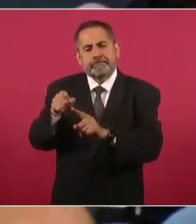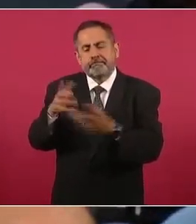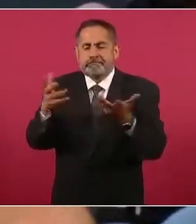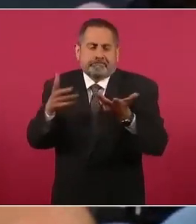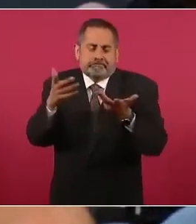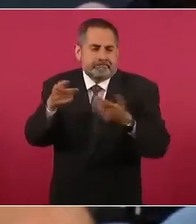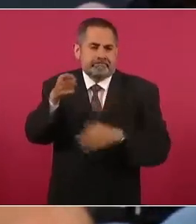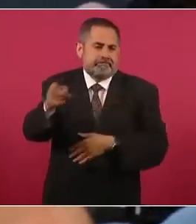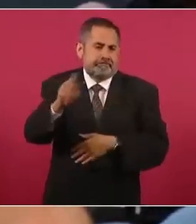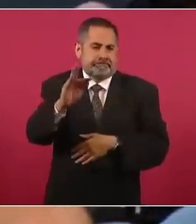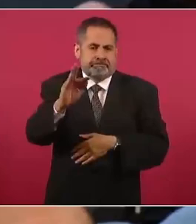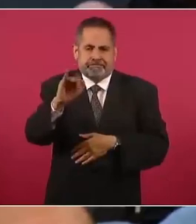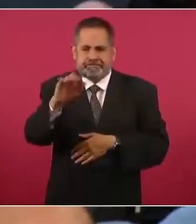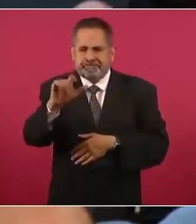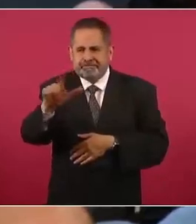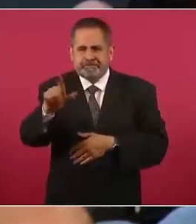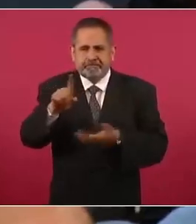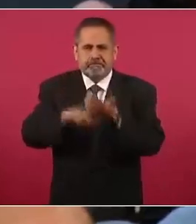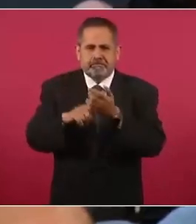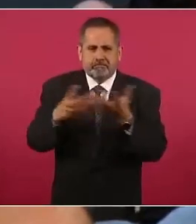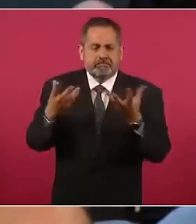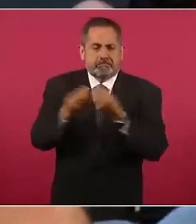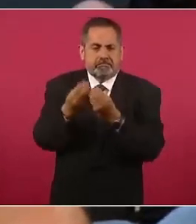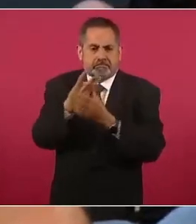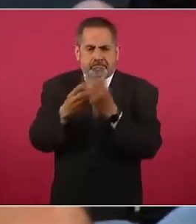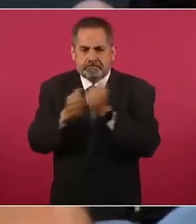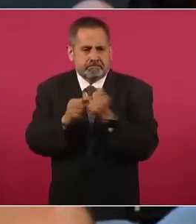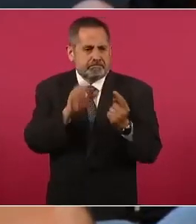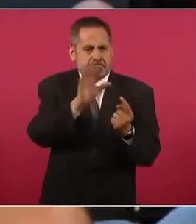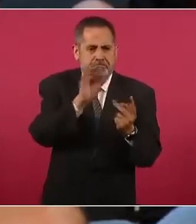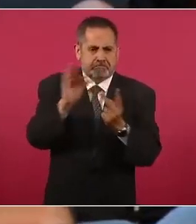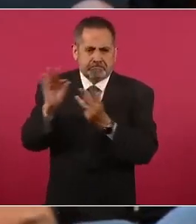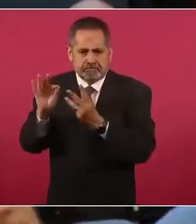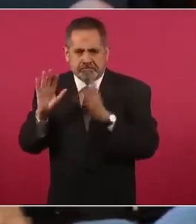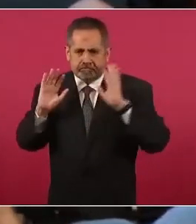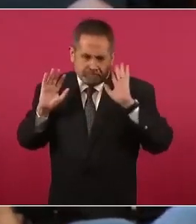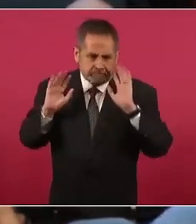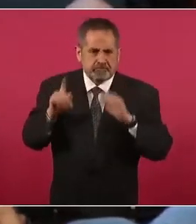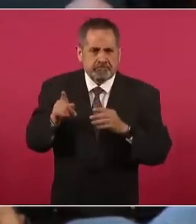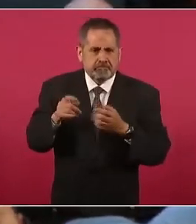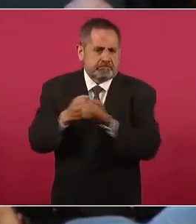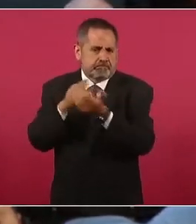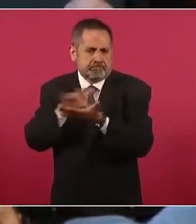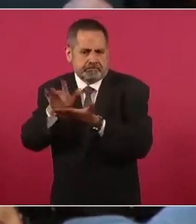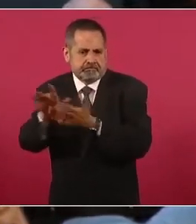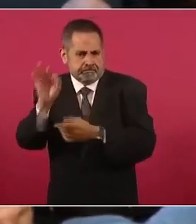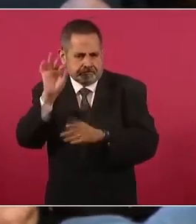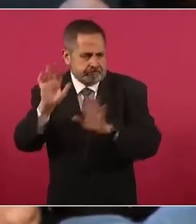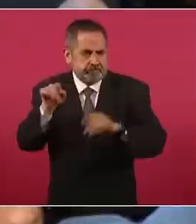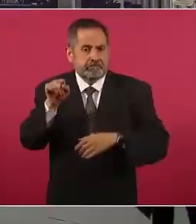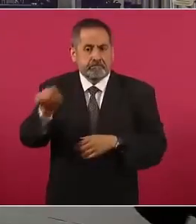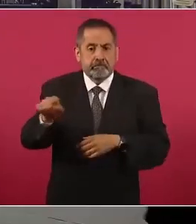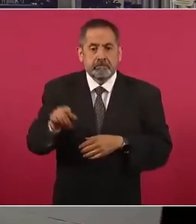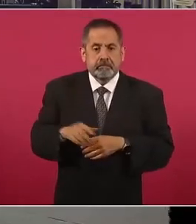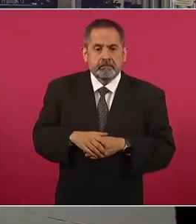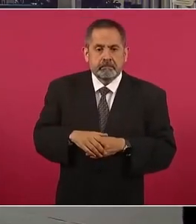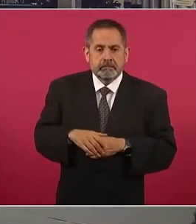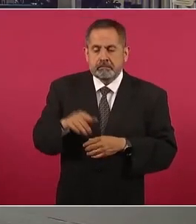el fiscal, iba a decir parte de su terna, porque al final usted también lo postula y lo